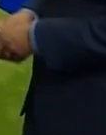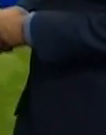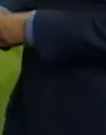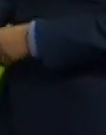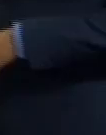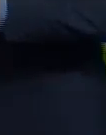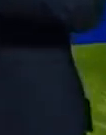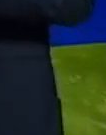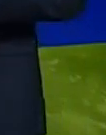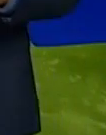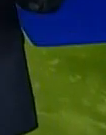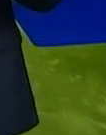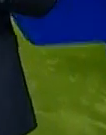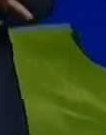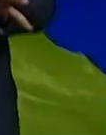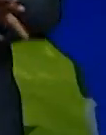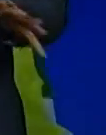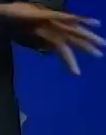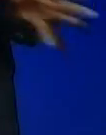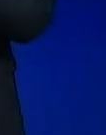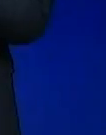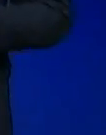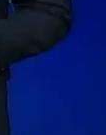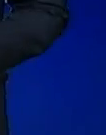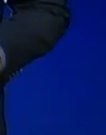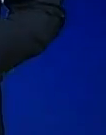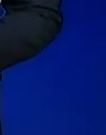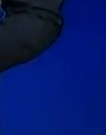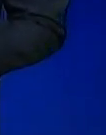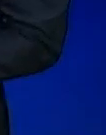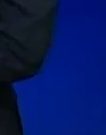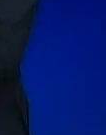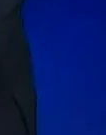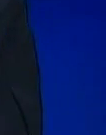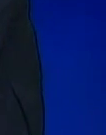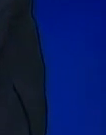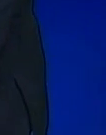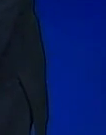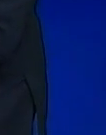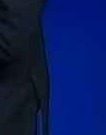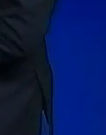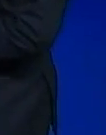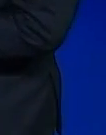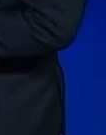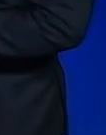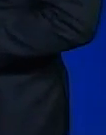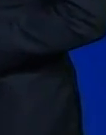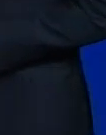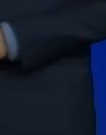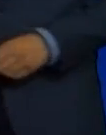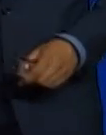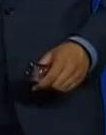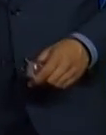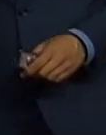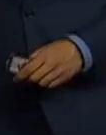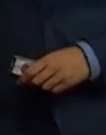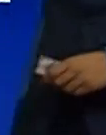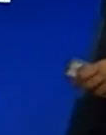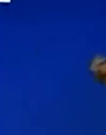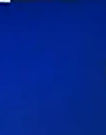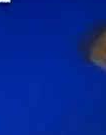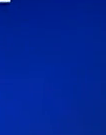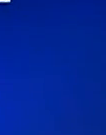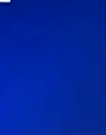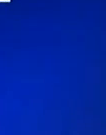para Trinidad. Una tarde más estable y agradable con alguna nube pasajera. Para San Ignacio, 30 grados. Santa Cruz, 27.